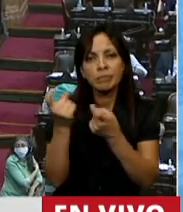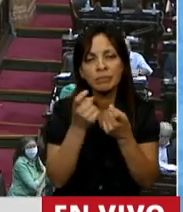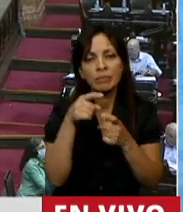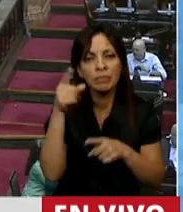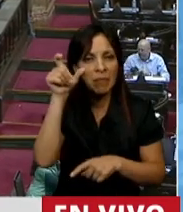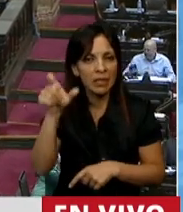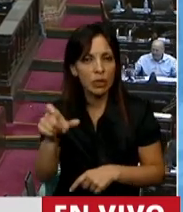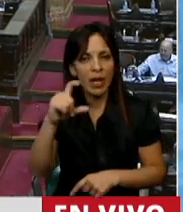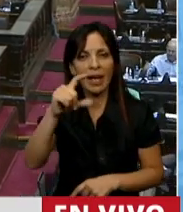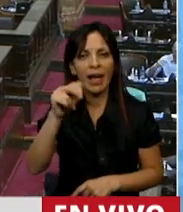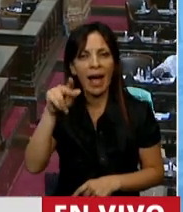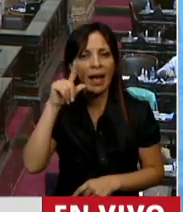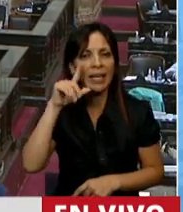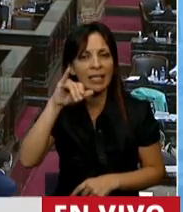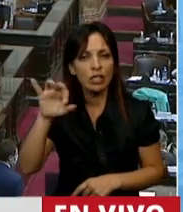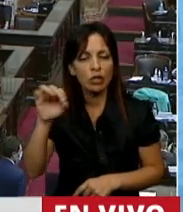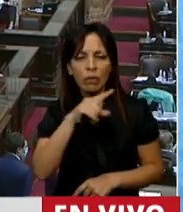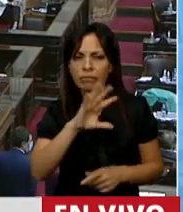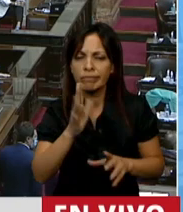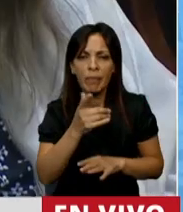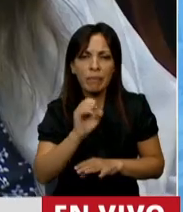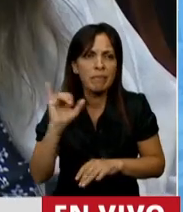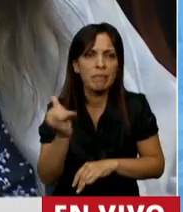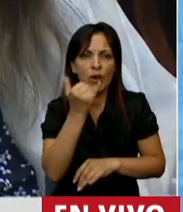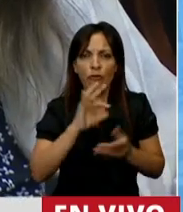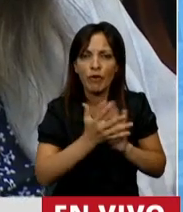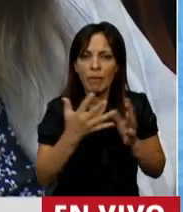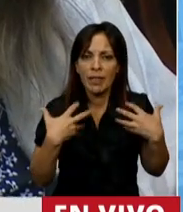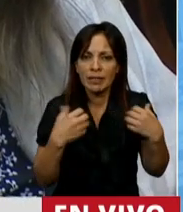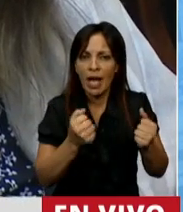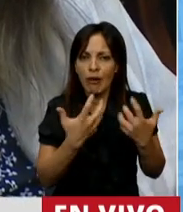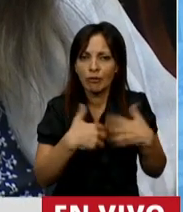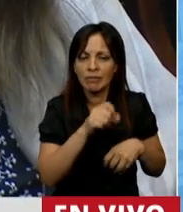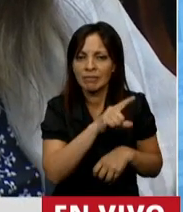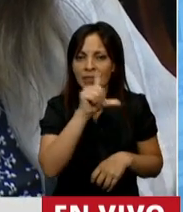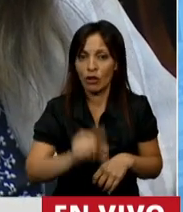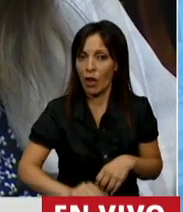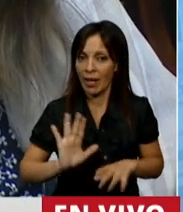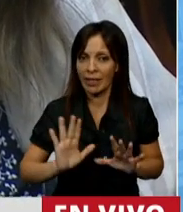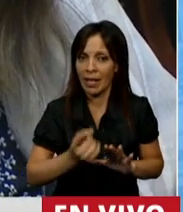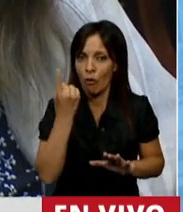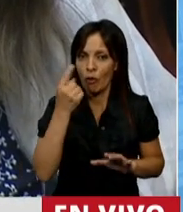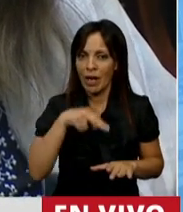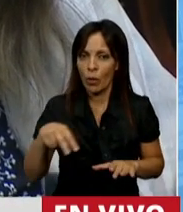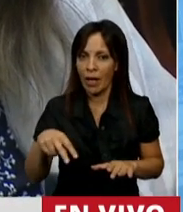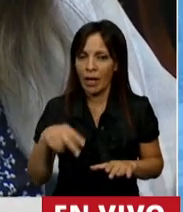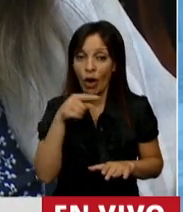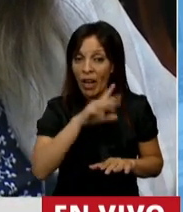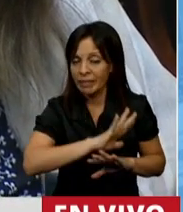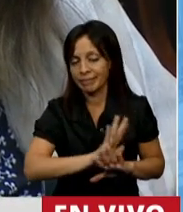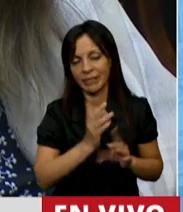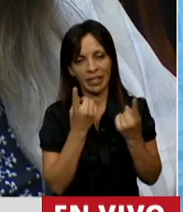tuvimos uno de los mejores ejemplos de sistema de salud de la nación. Hoy eso no está